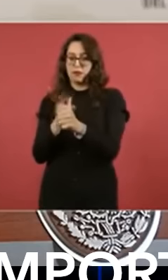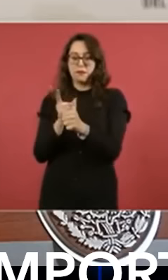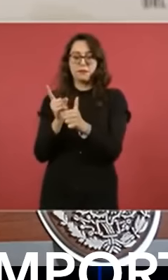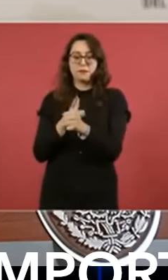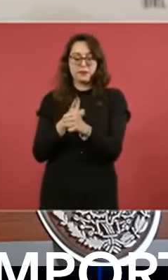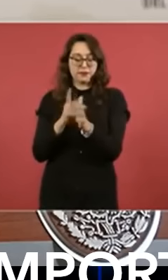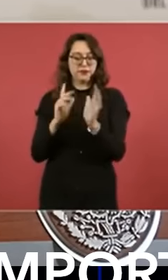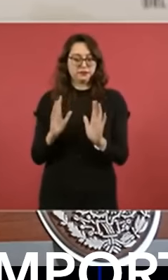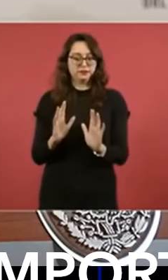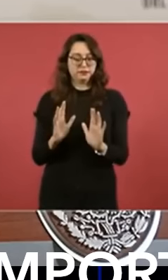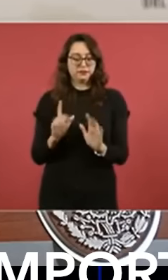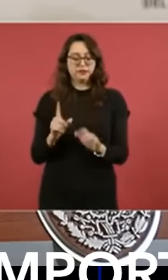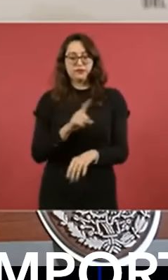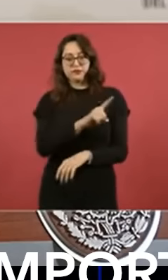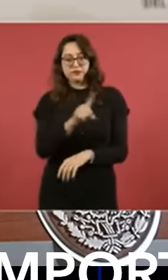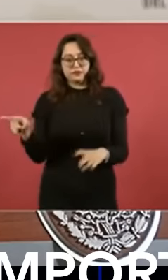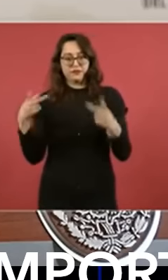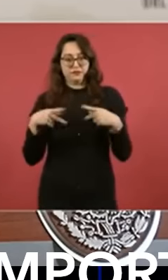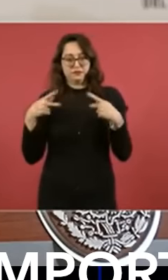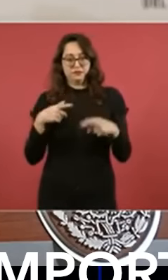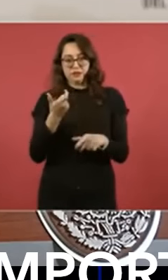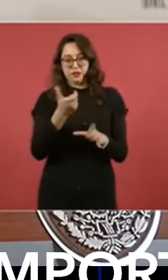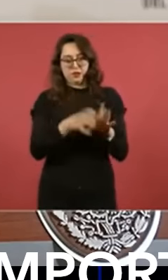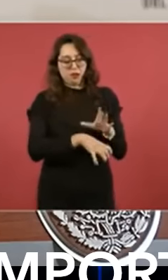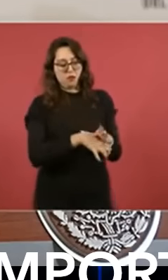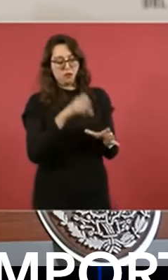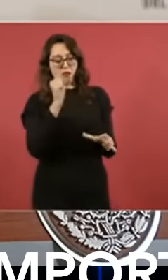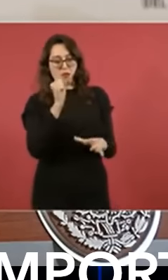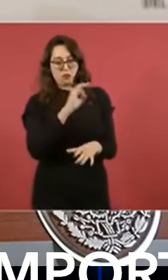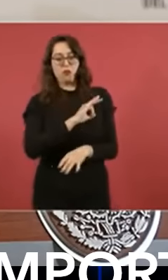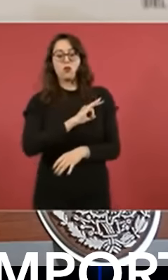para dispersar los fondos, porque